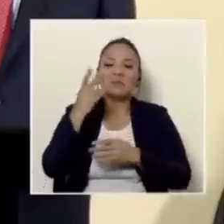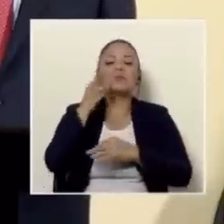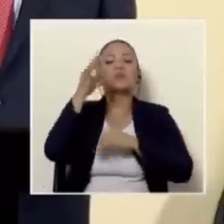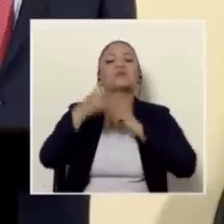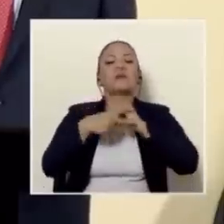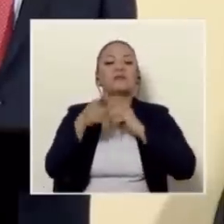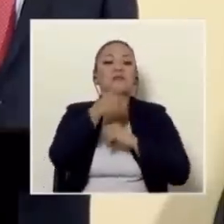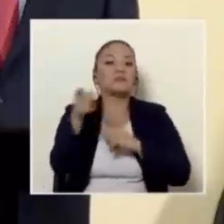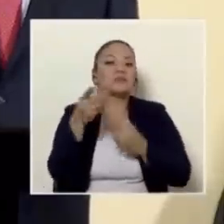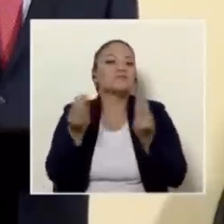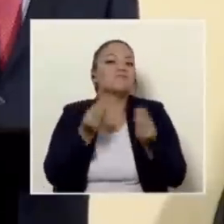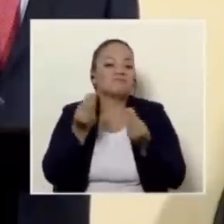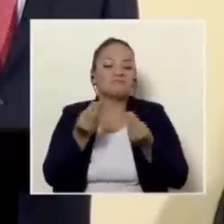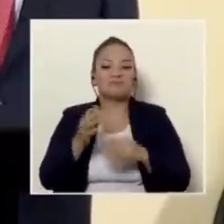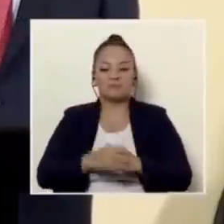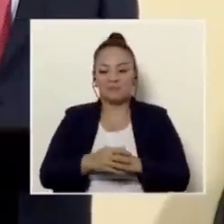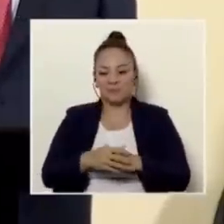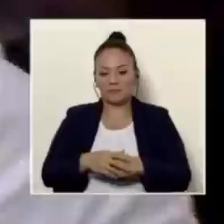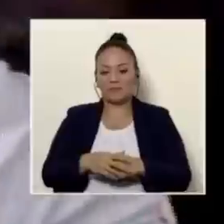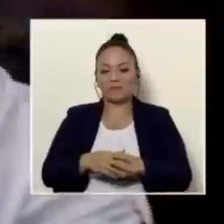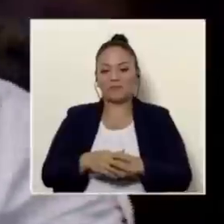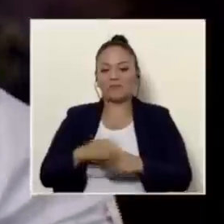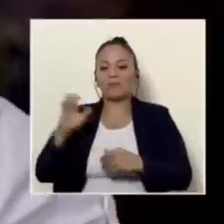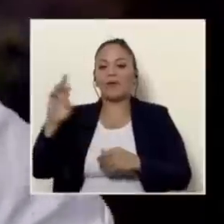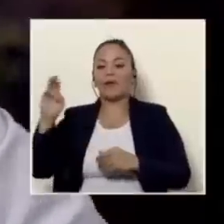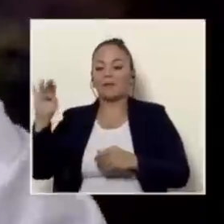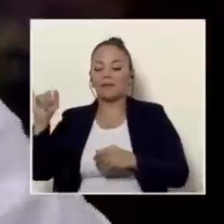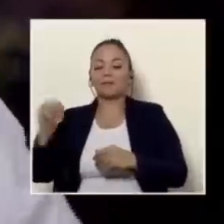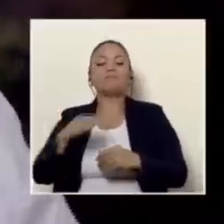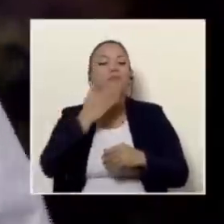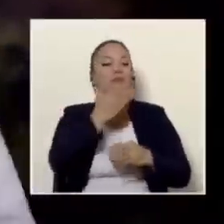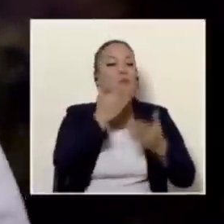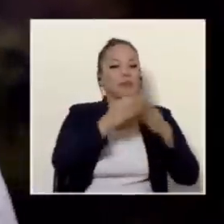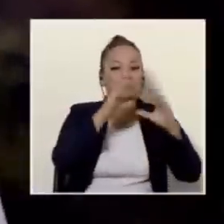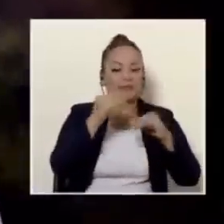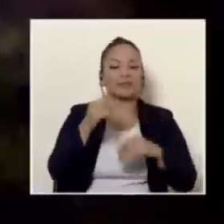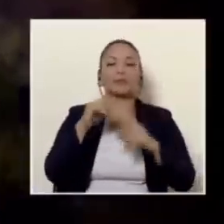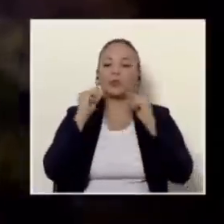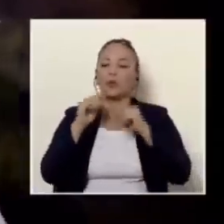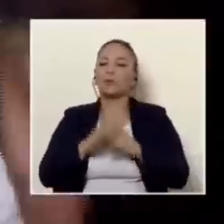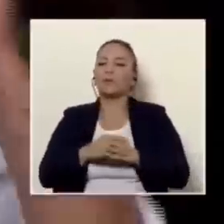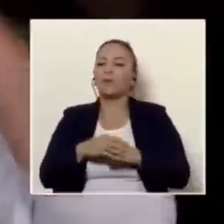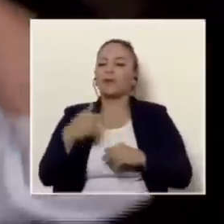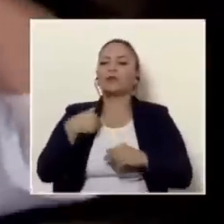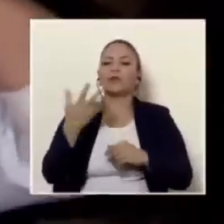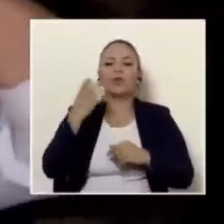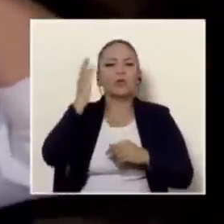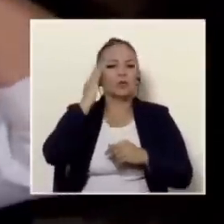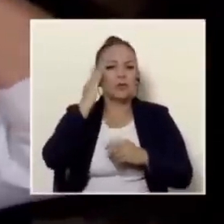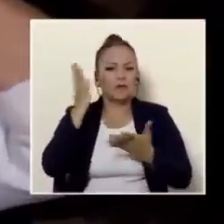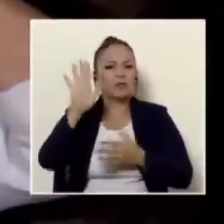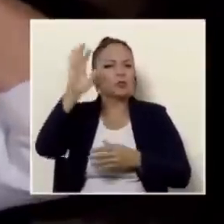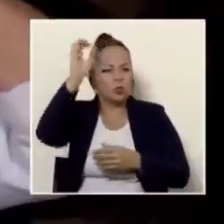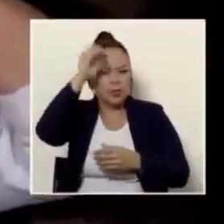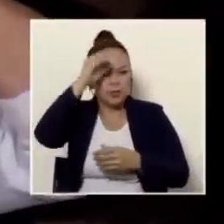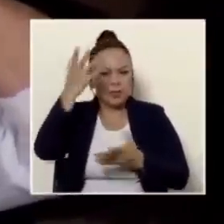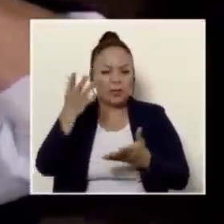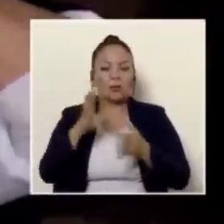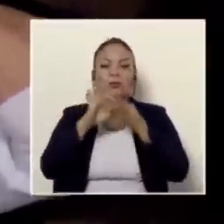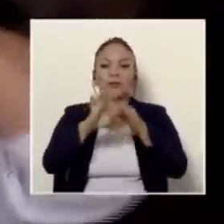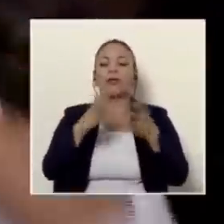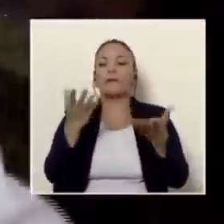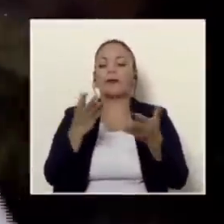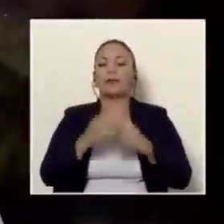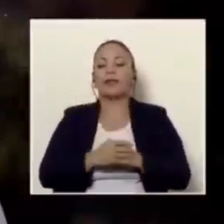a ver qué les gusta más después. Don Hermes. Gracias, buenas tardes, don Rodrigo. Don Rodrigo, quería conocer su criterio sobre